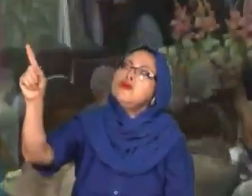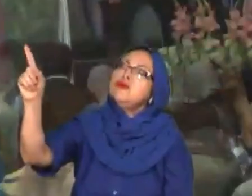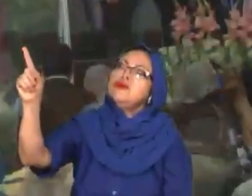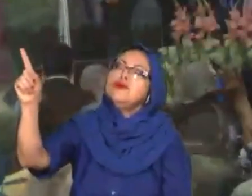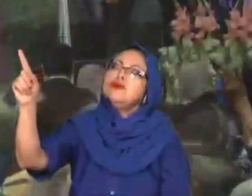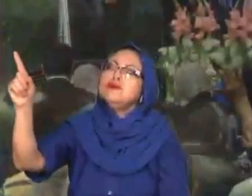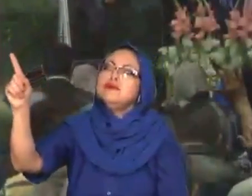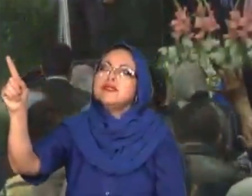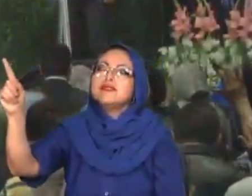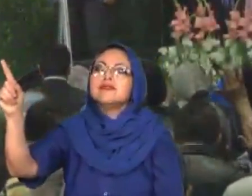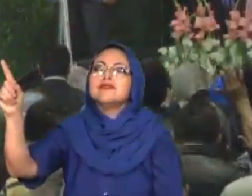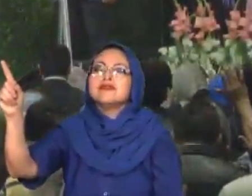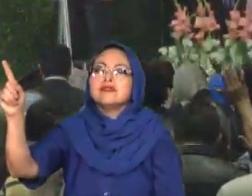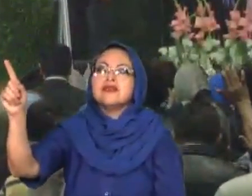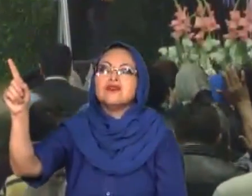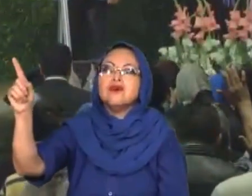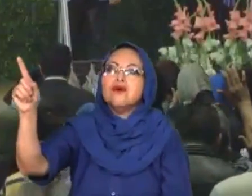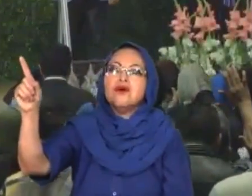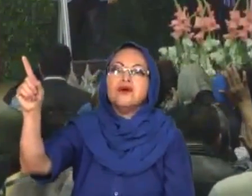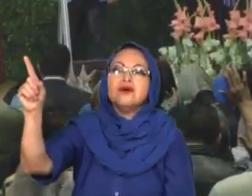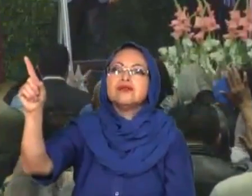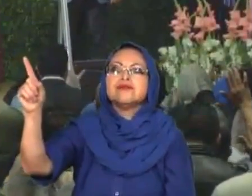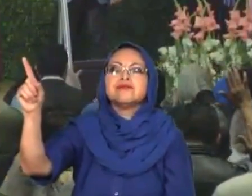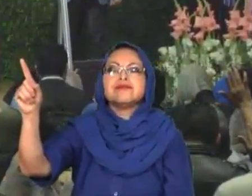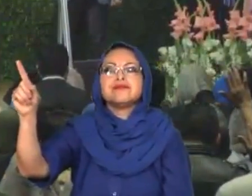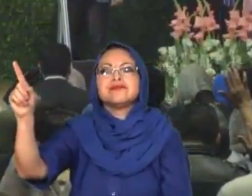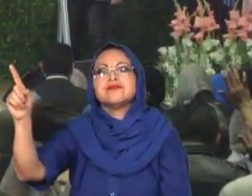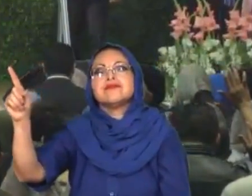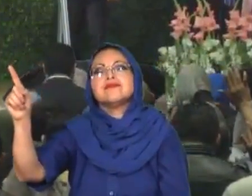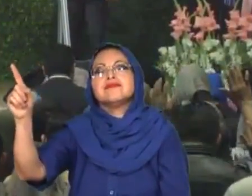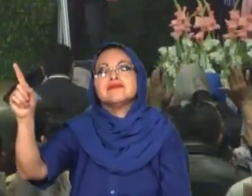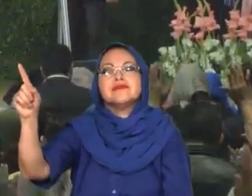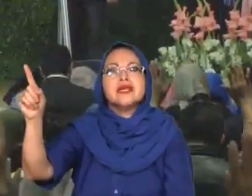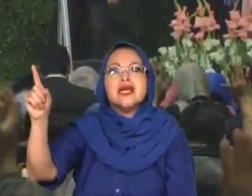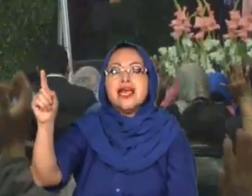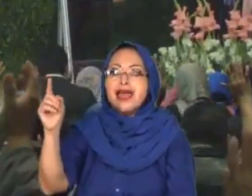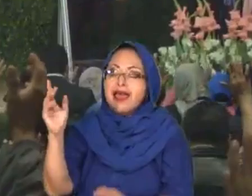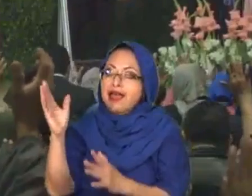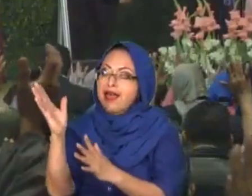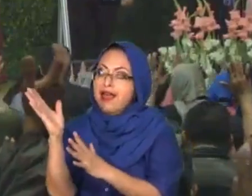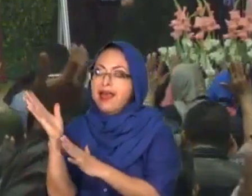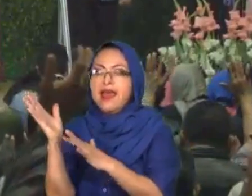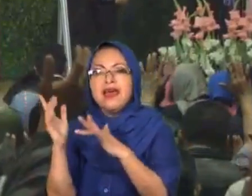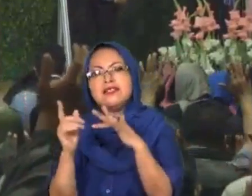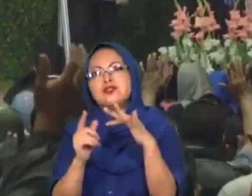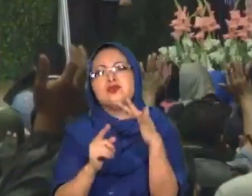tú. Con tus manos en alto, cántale.